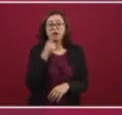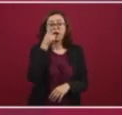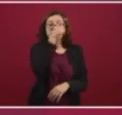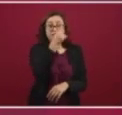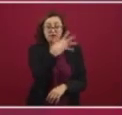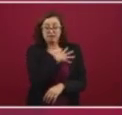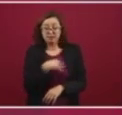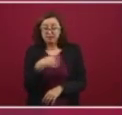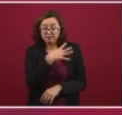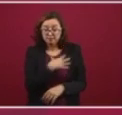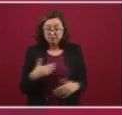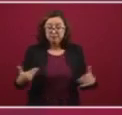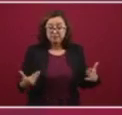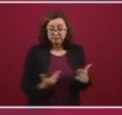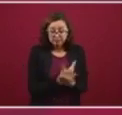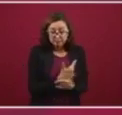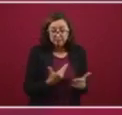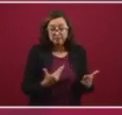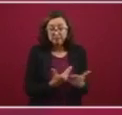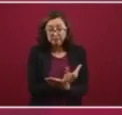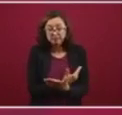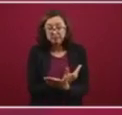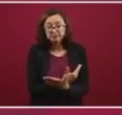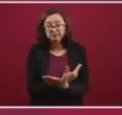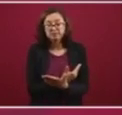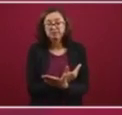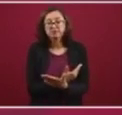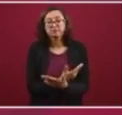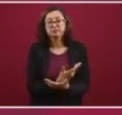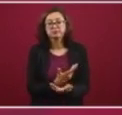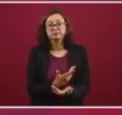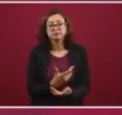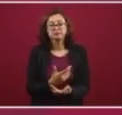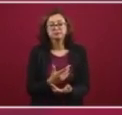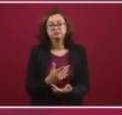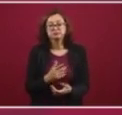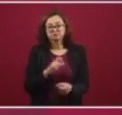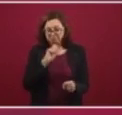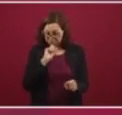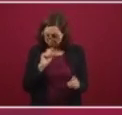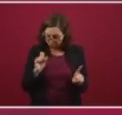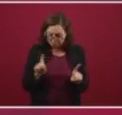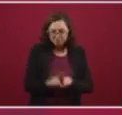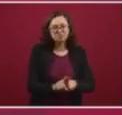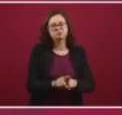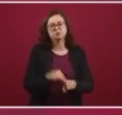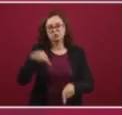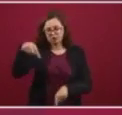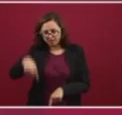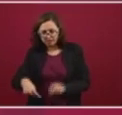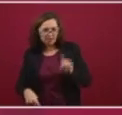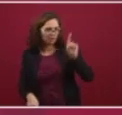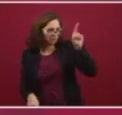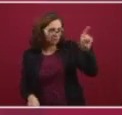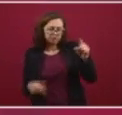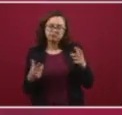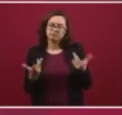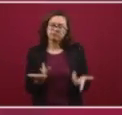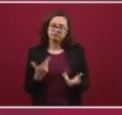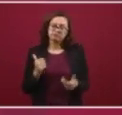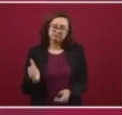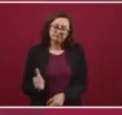y los que nacieron en México. Entonces, aprovechamos para mandarles